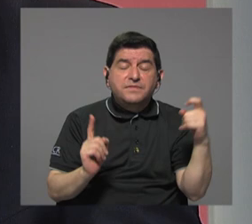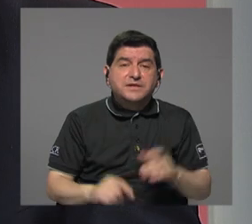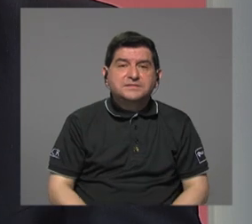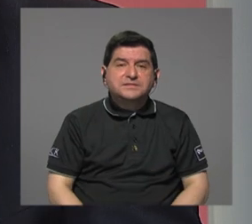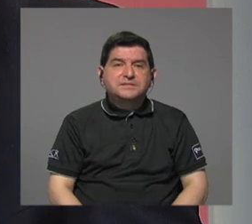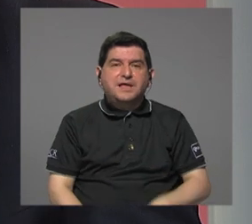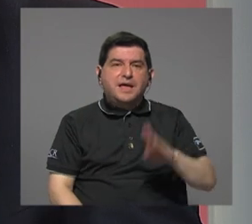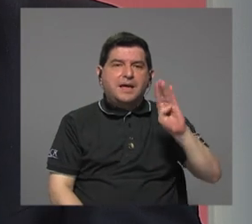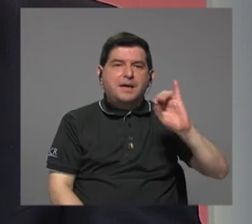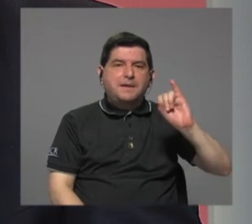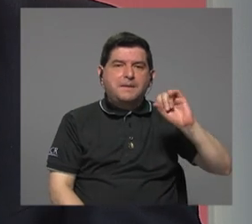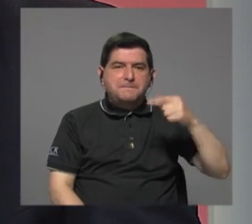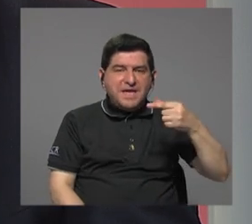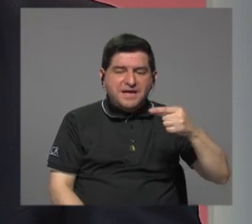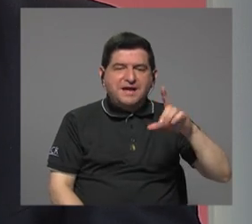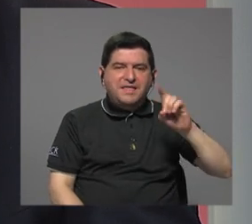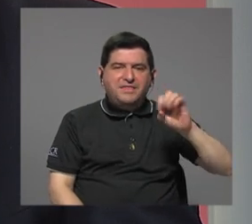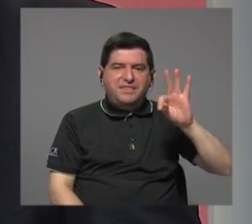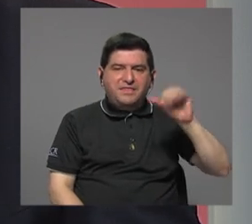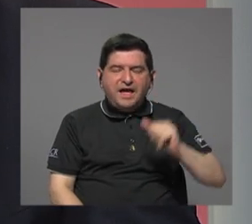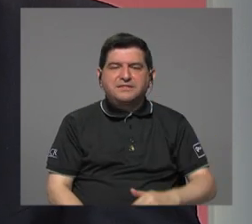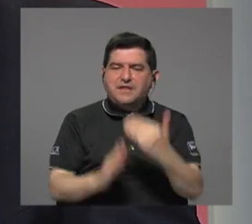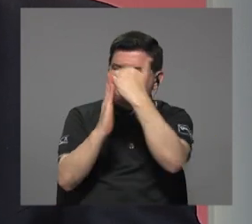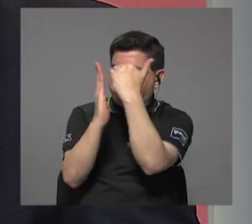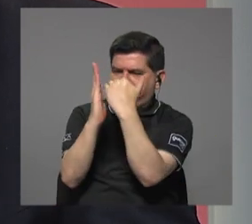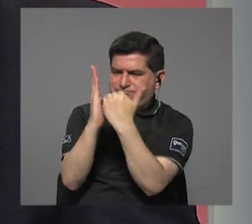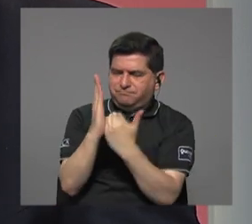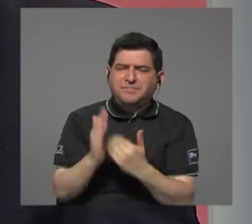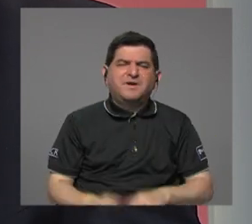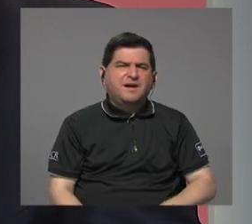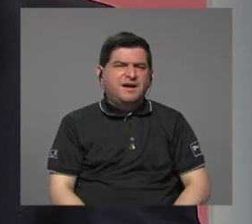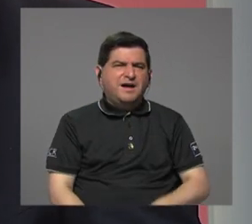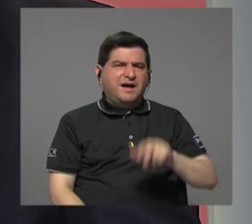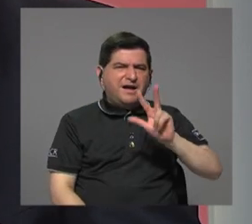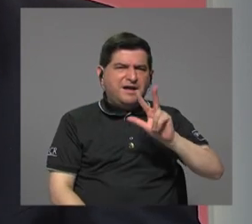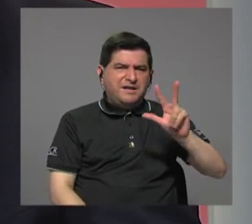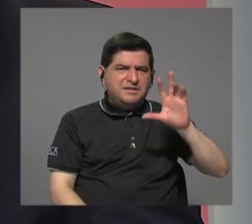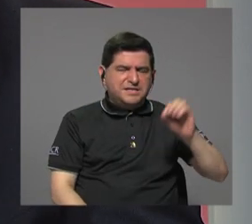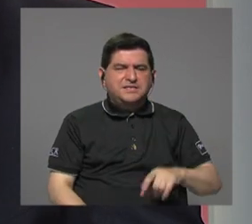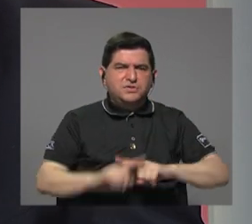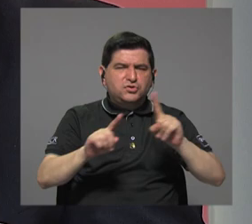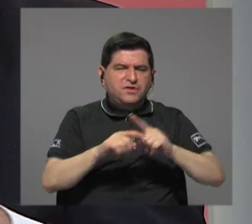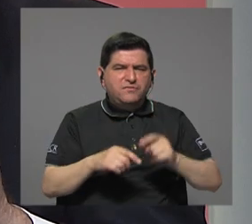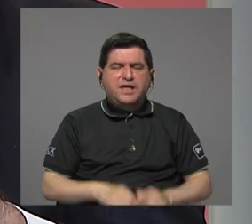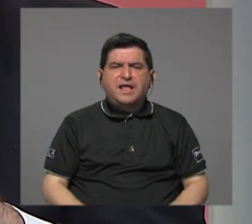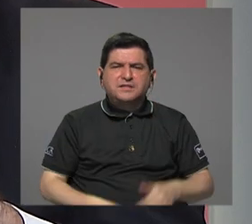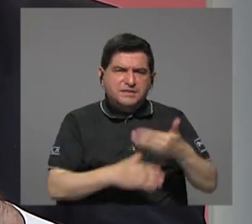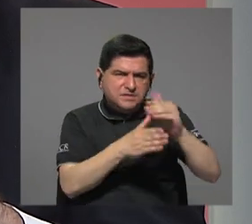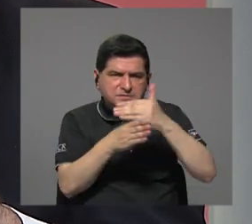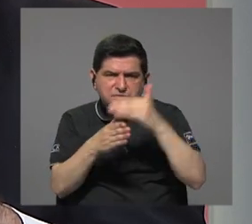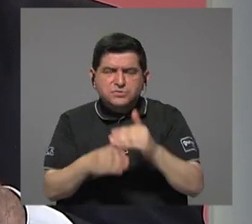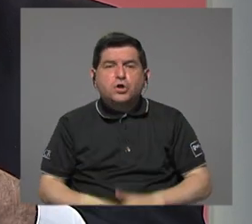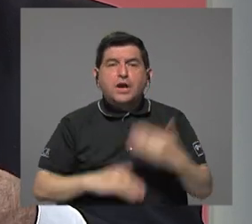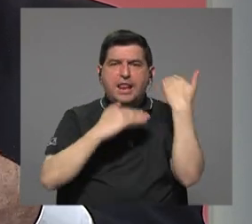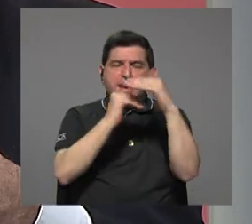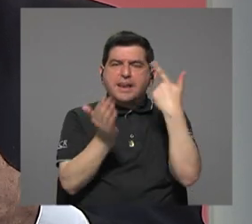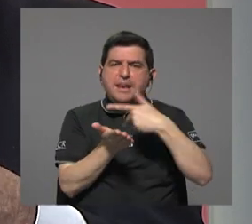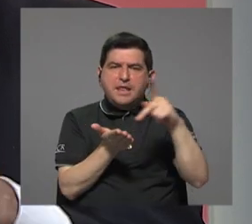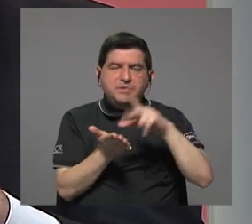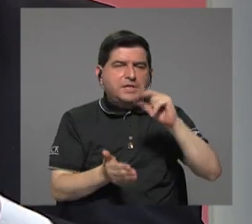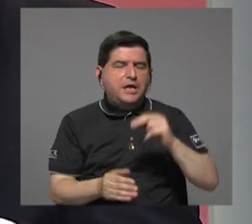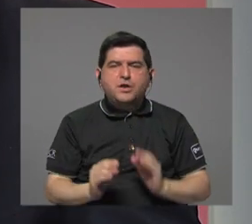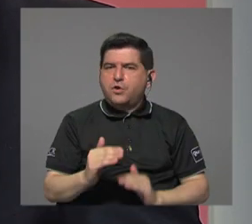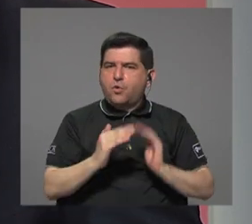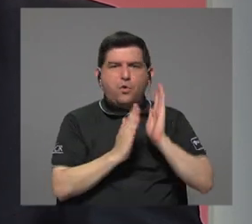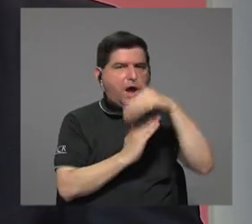data nosotros podemos hacer índices y ponerle a esas 330 proveedurías límites de pago para que no se pague